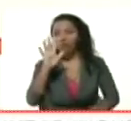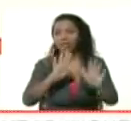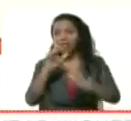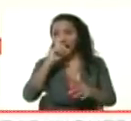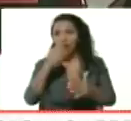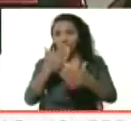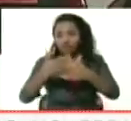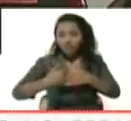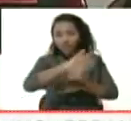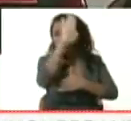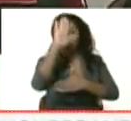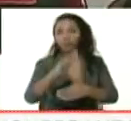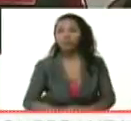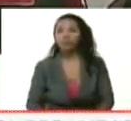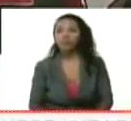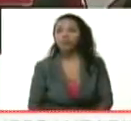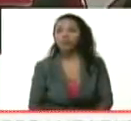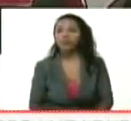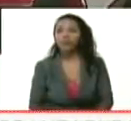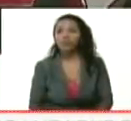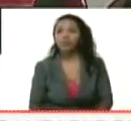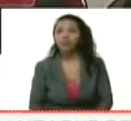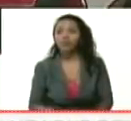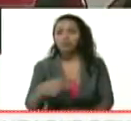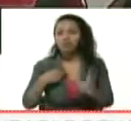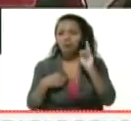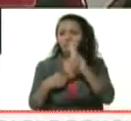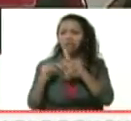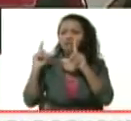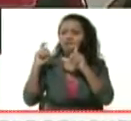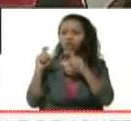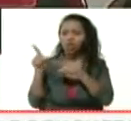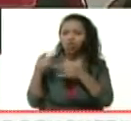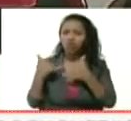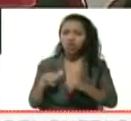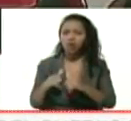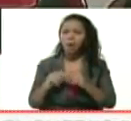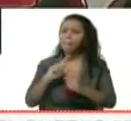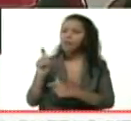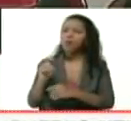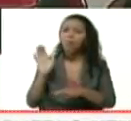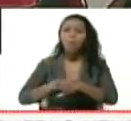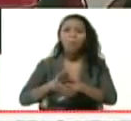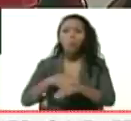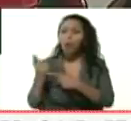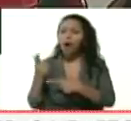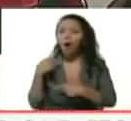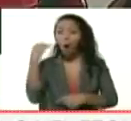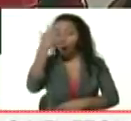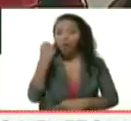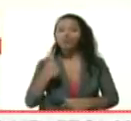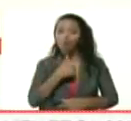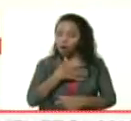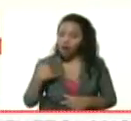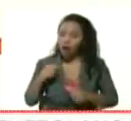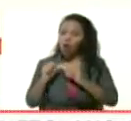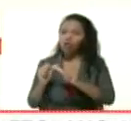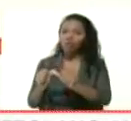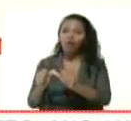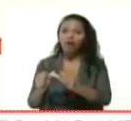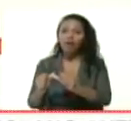por ahí. Yo lo vi en una foto. Le preguntaron por qué, porque desde joven quiero continuar con el